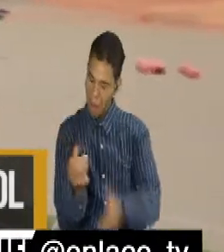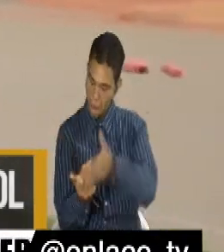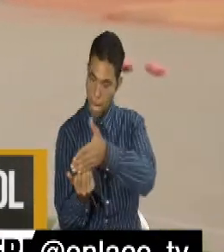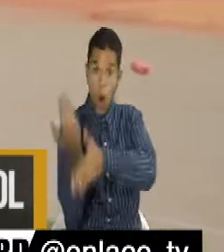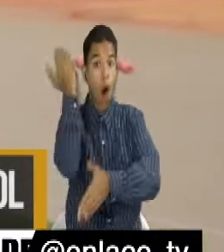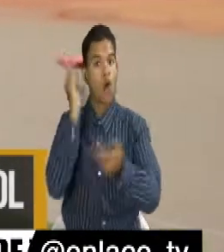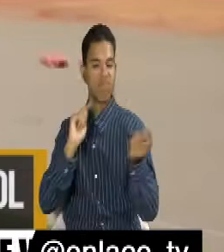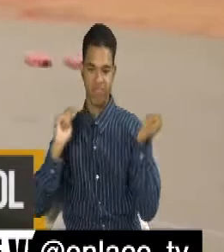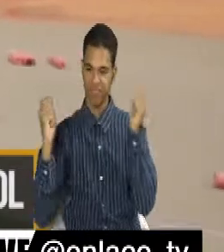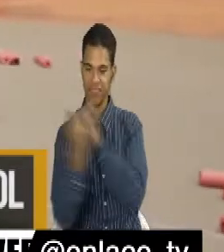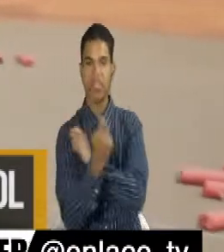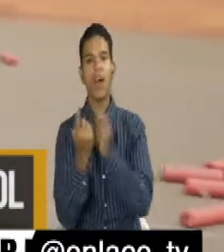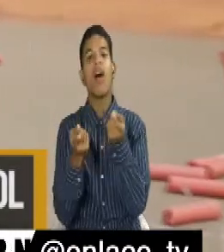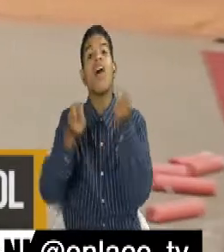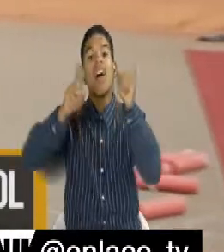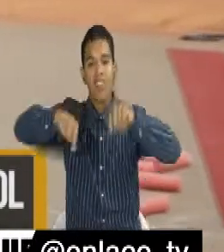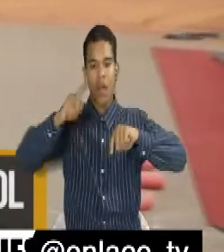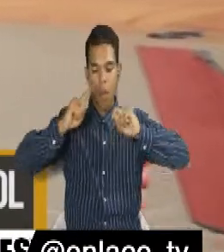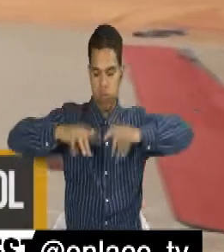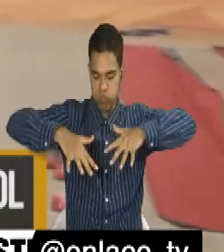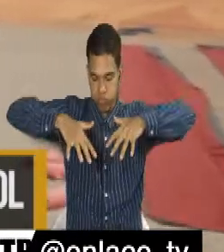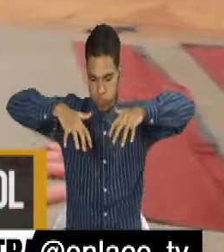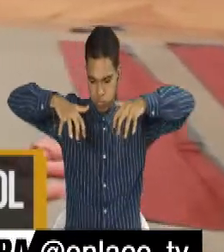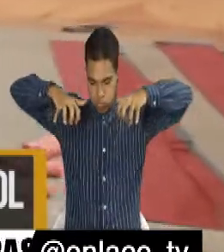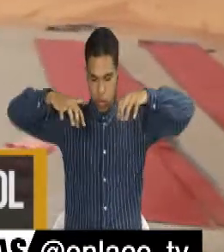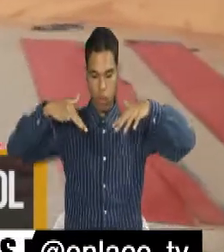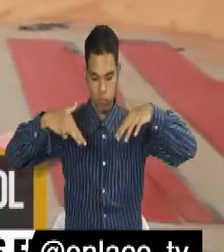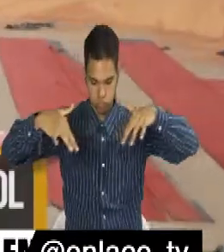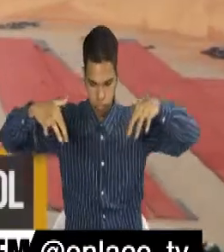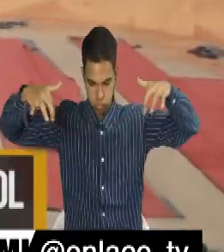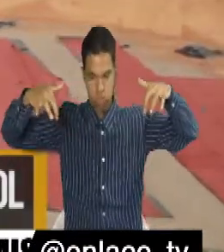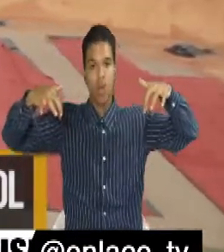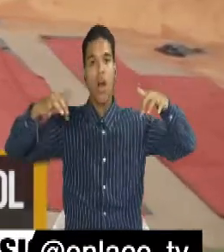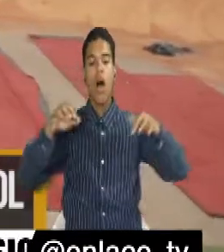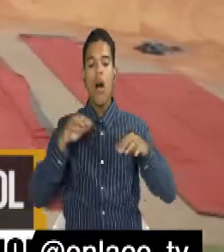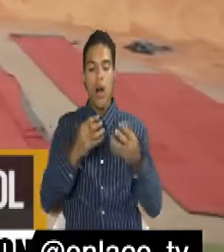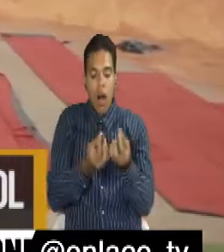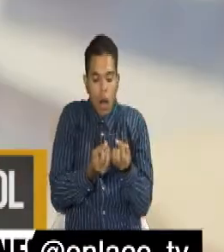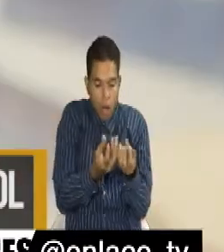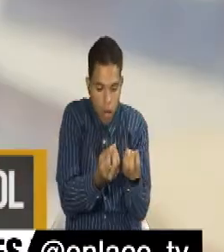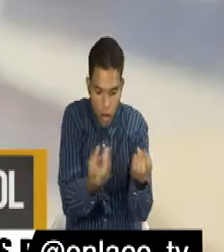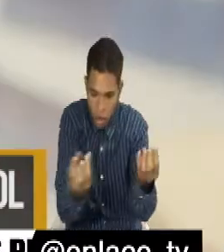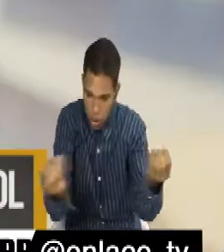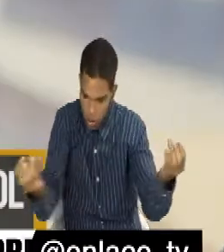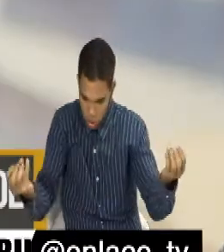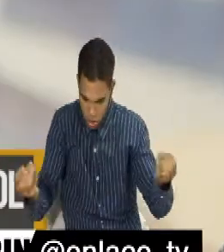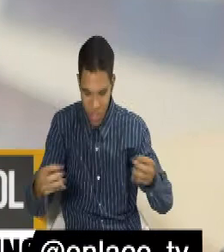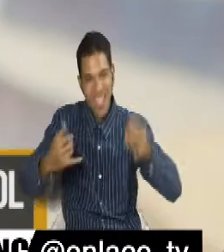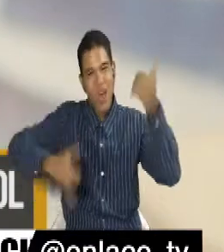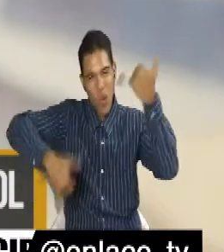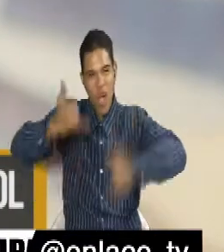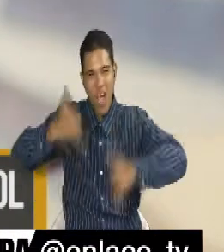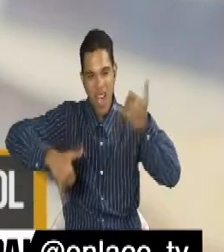Y también en la parte de las graderías. Ya está la otra parte, que es la parte del campo de juego. Campo de juego, pues,